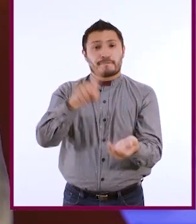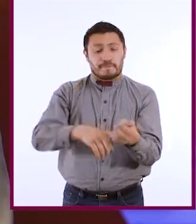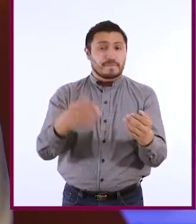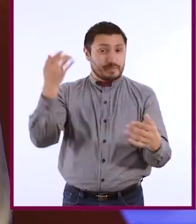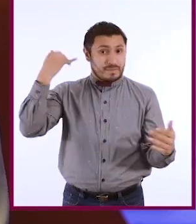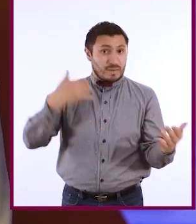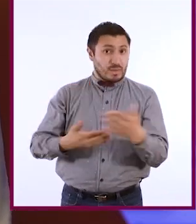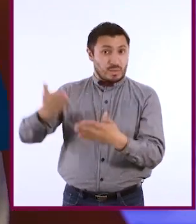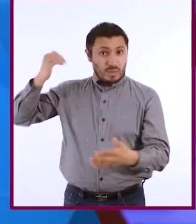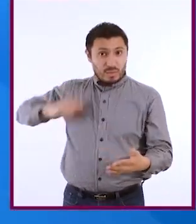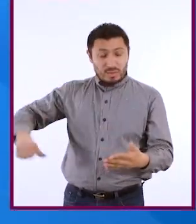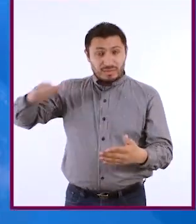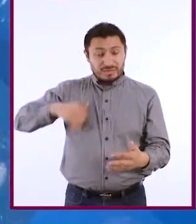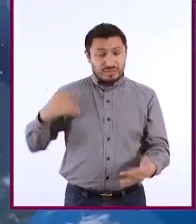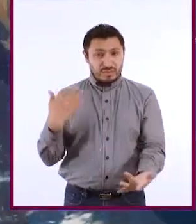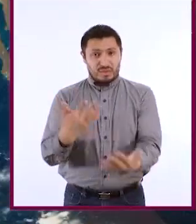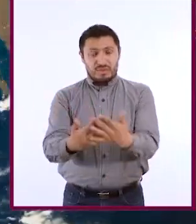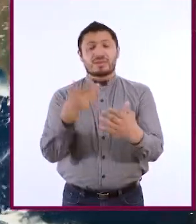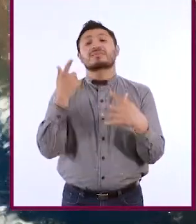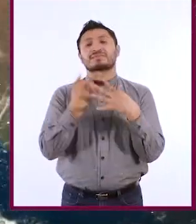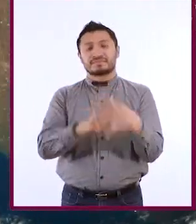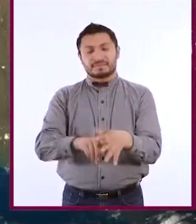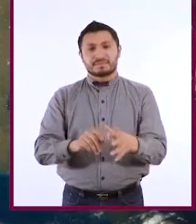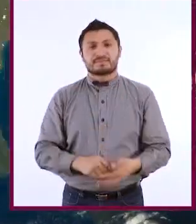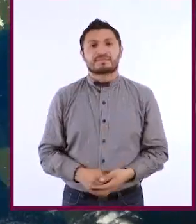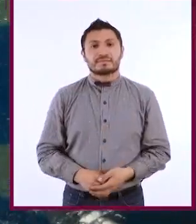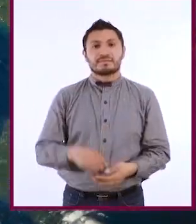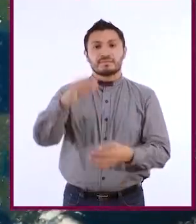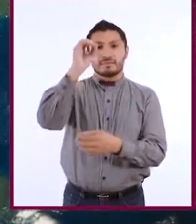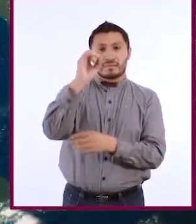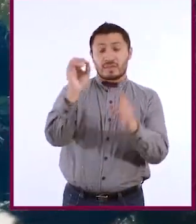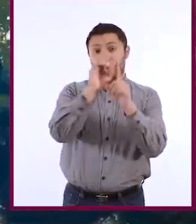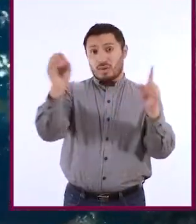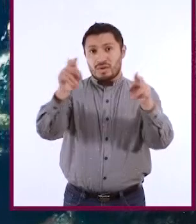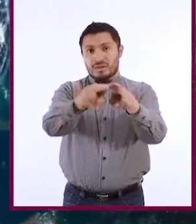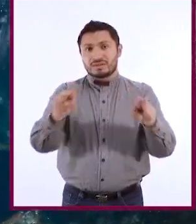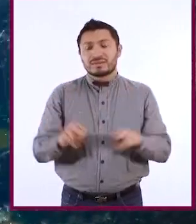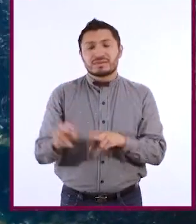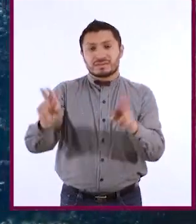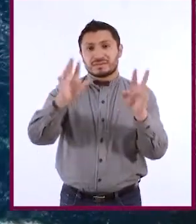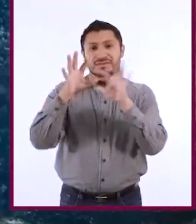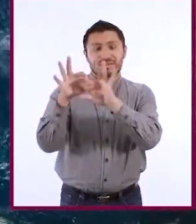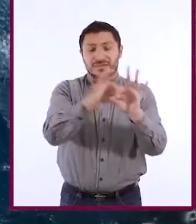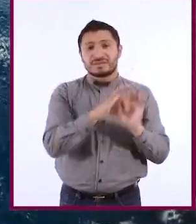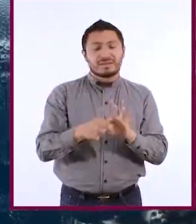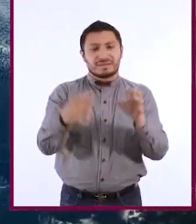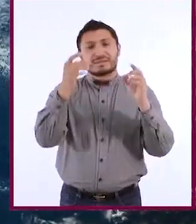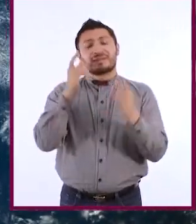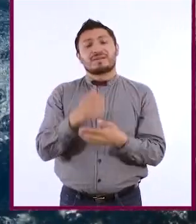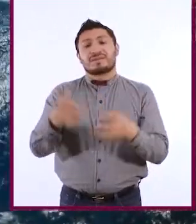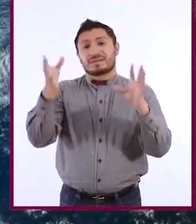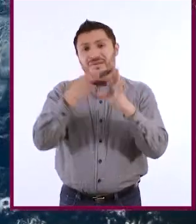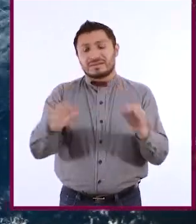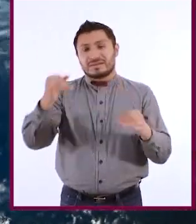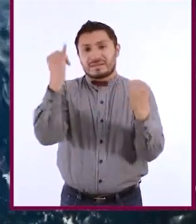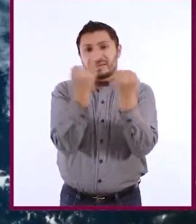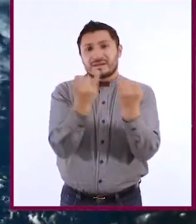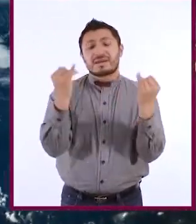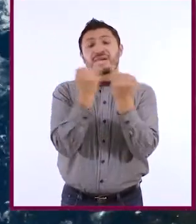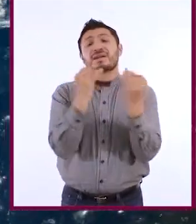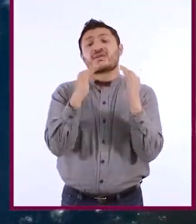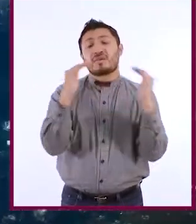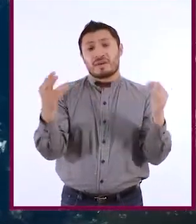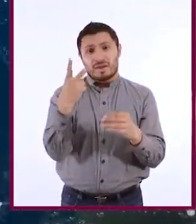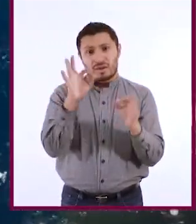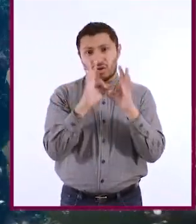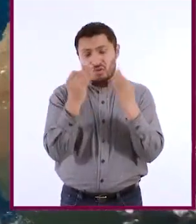raíz. Empecemos. La Organización de las Naciones Unidas define a la igualdad de dos formas.